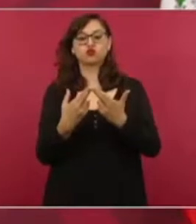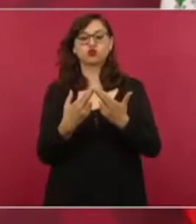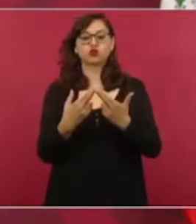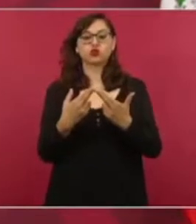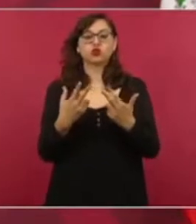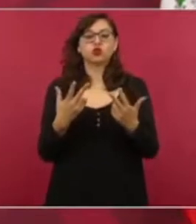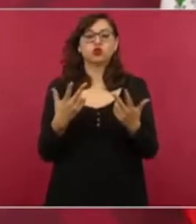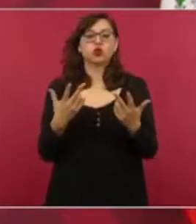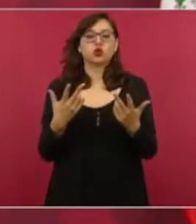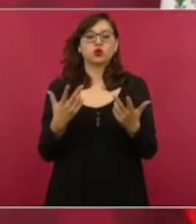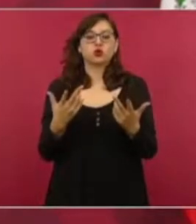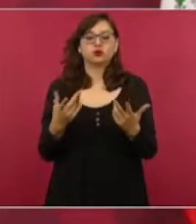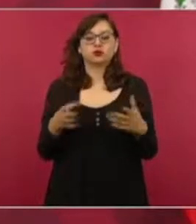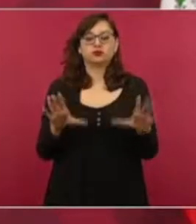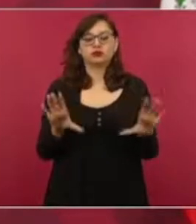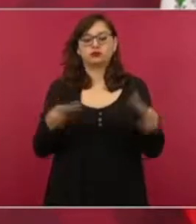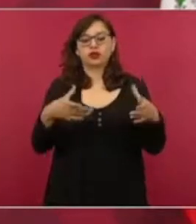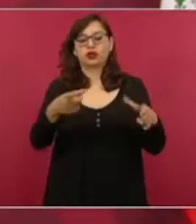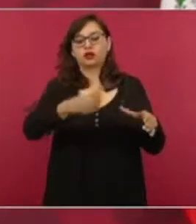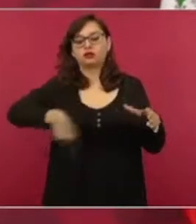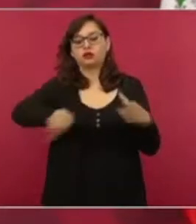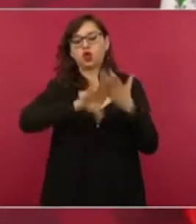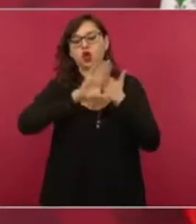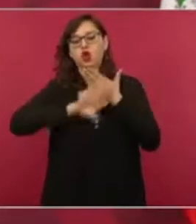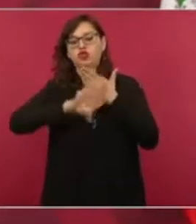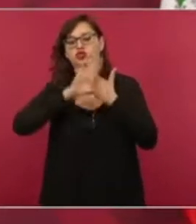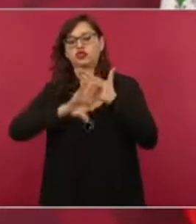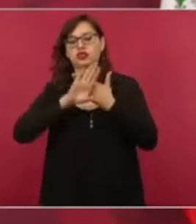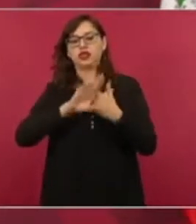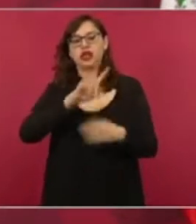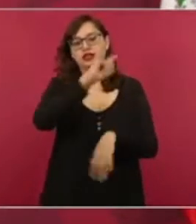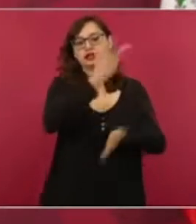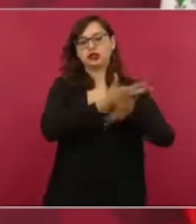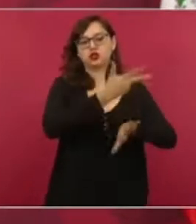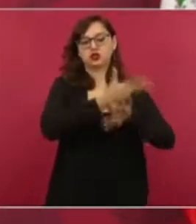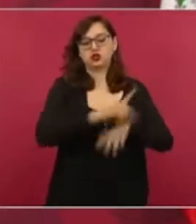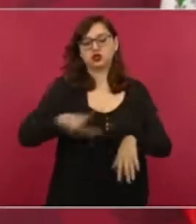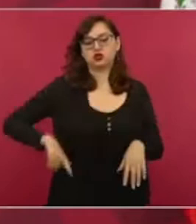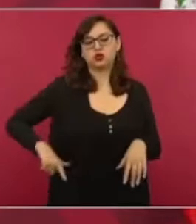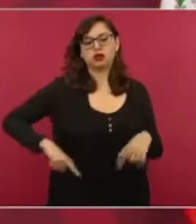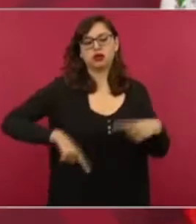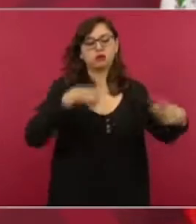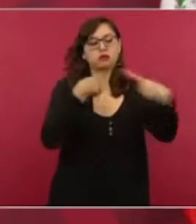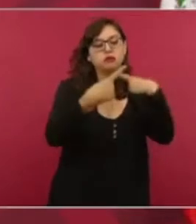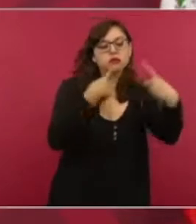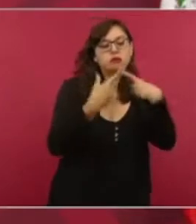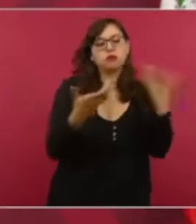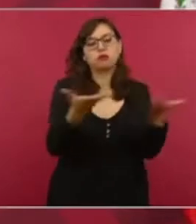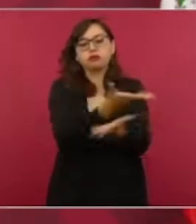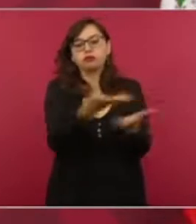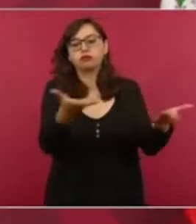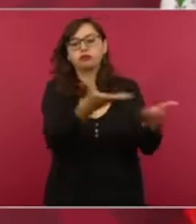de los opositores con funcionarios del gobierno de Estados Unidos.